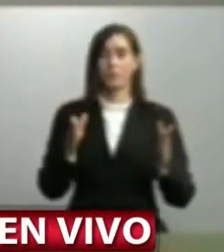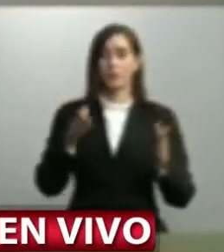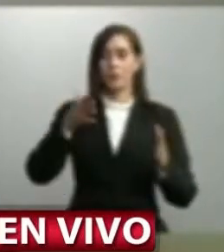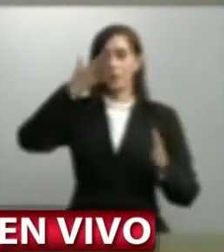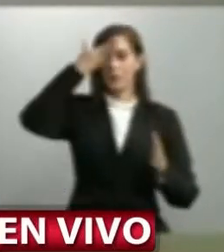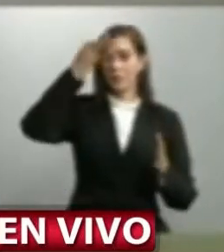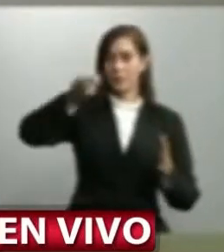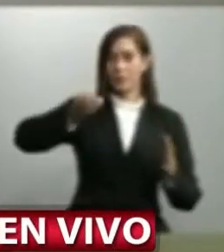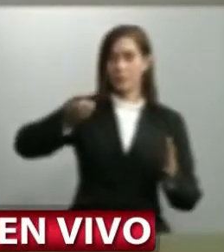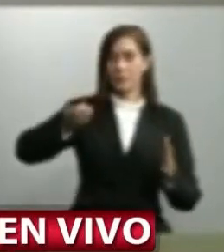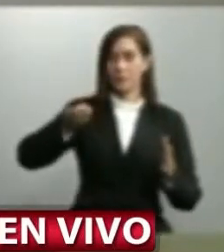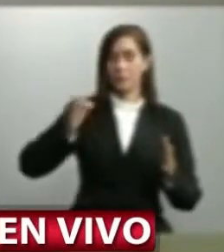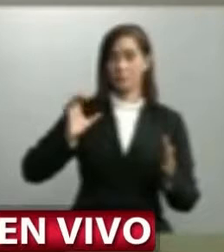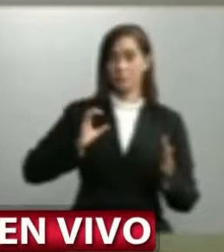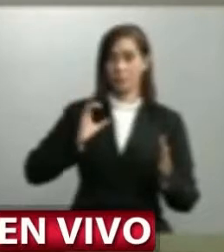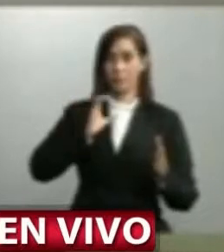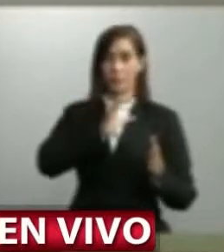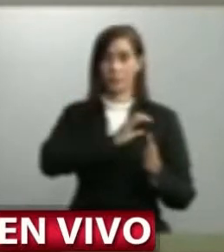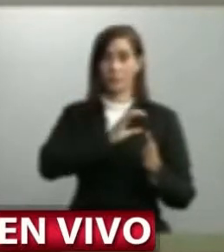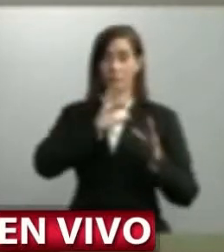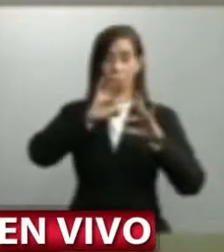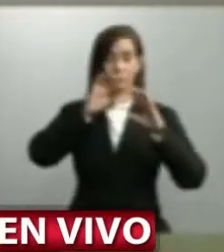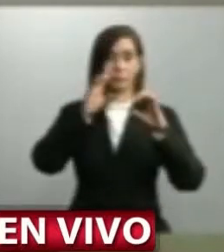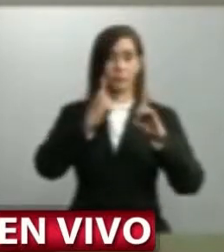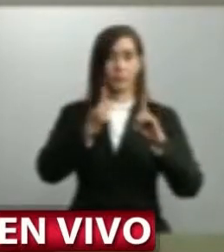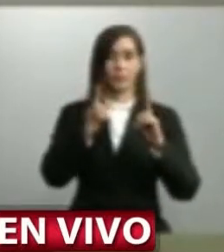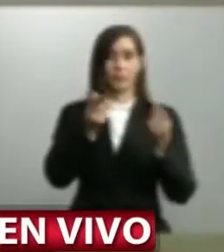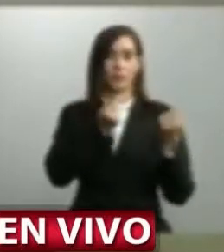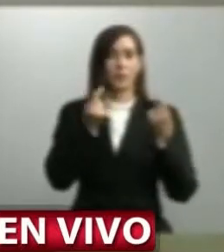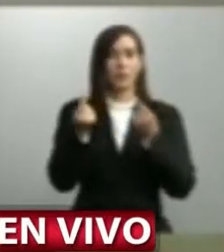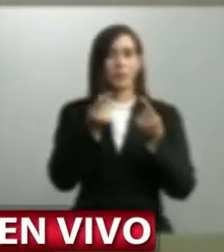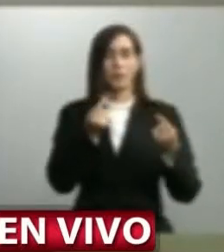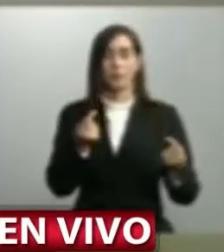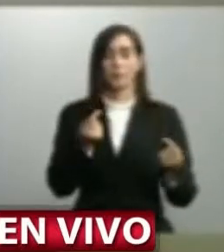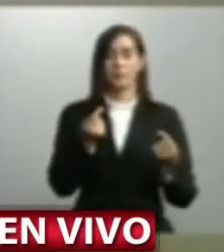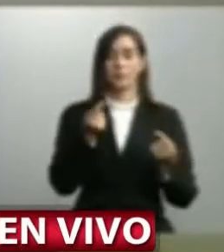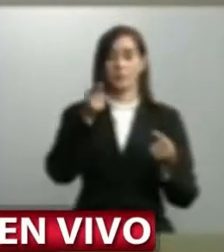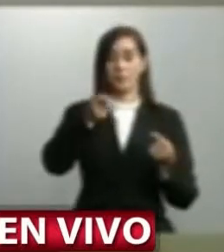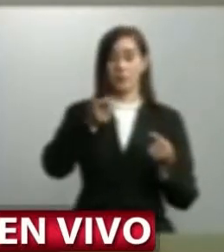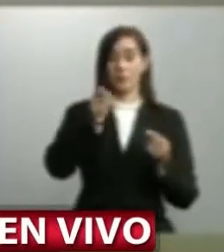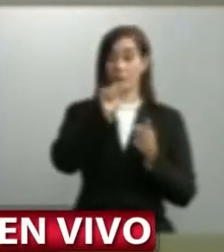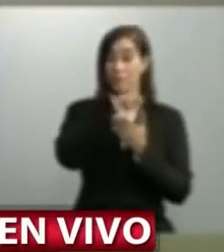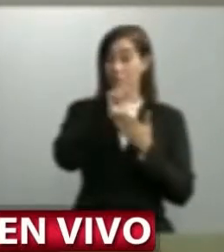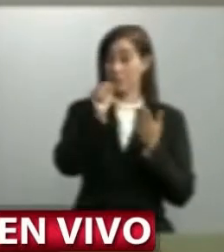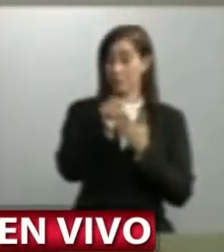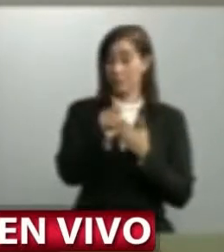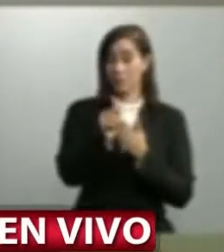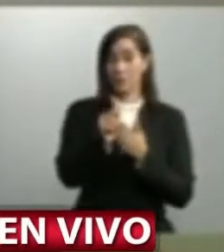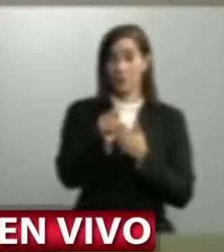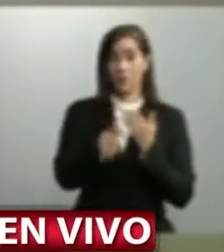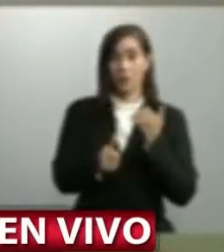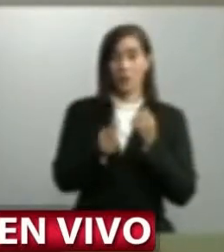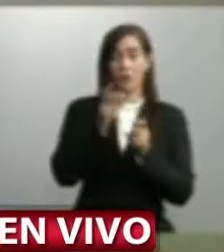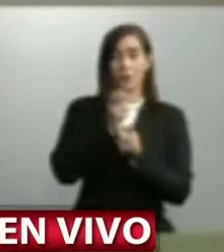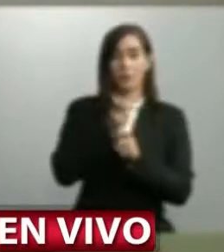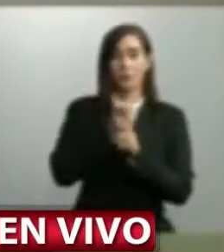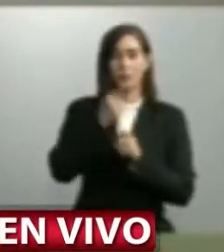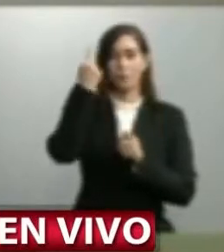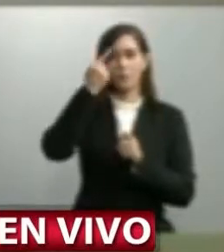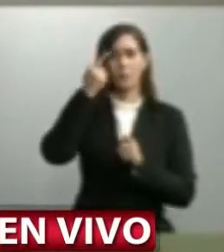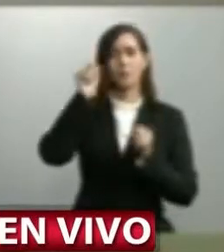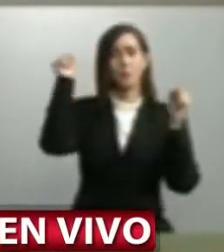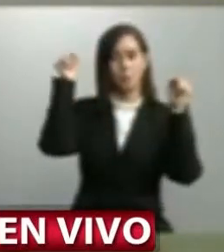ese Consejo de Educación? Y dentro de esta situación extraordinaria en que estamos viviendo, ¿cree usted prudente